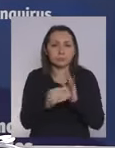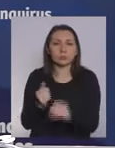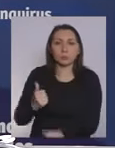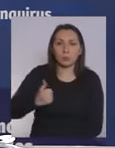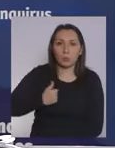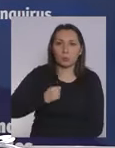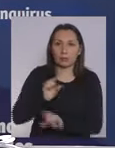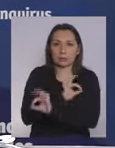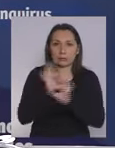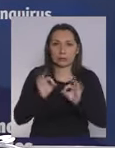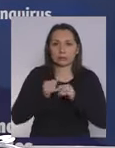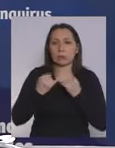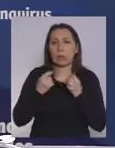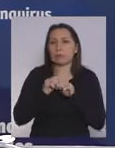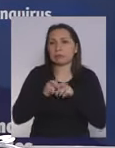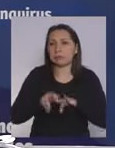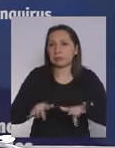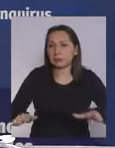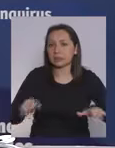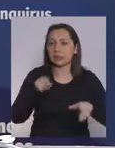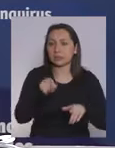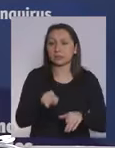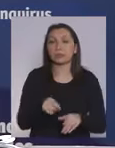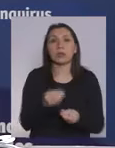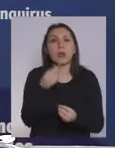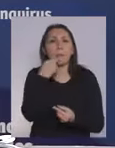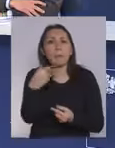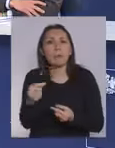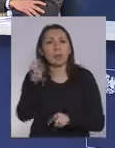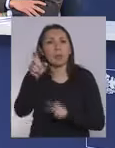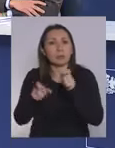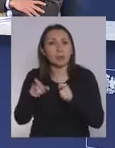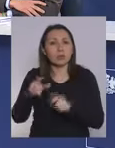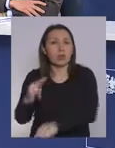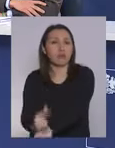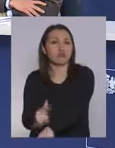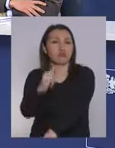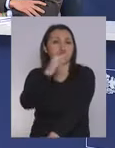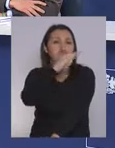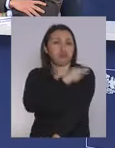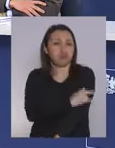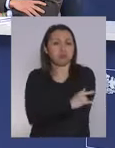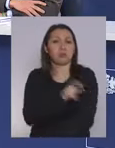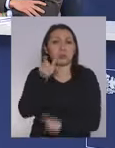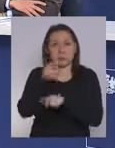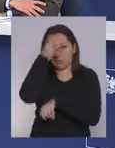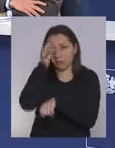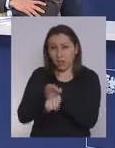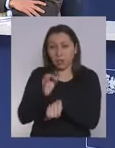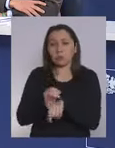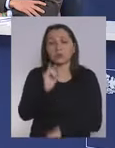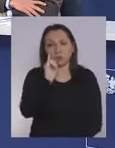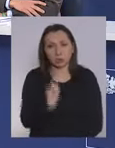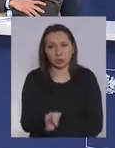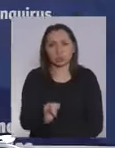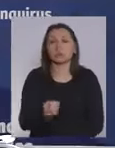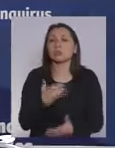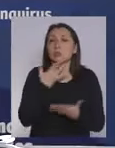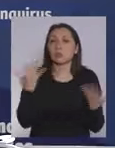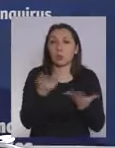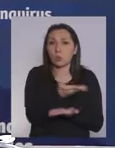la diseminación en relación a la pregunta del traslado de los pacientes es así estamos trasladando pacientes porque como